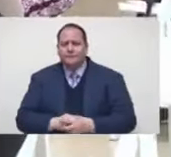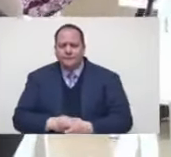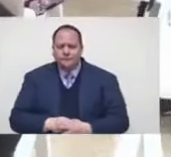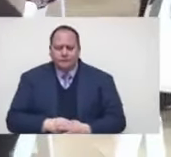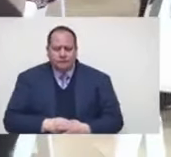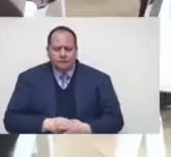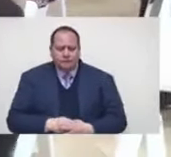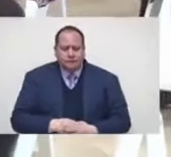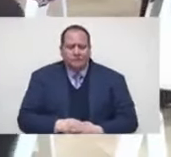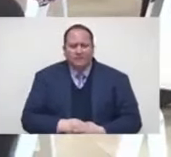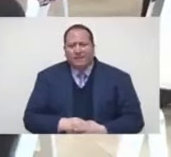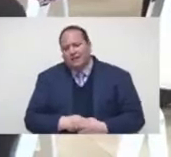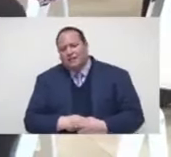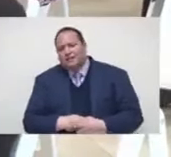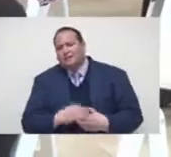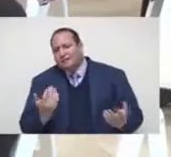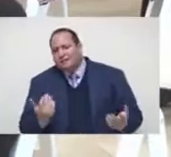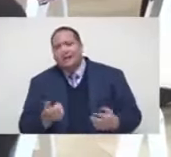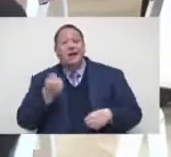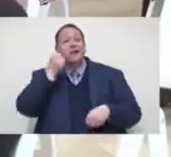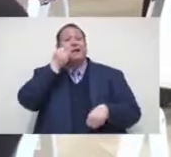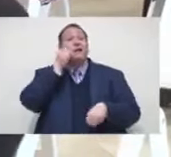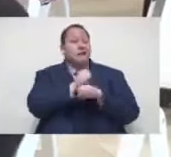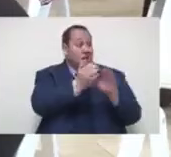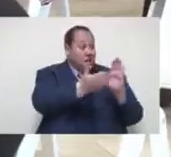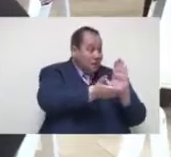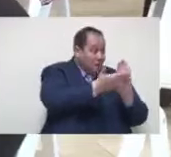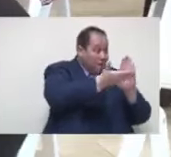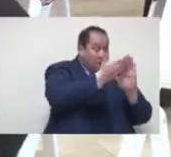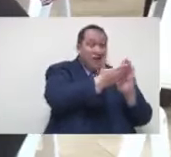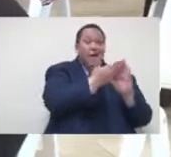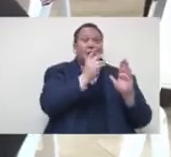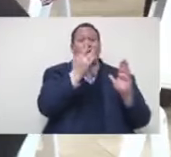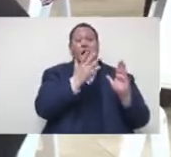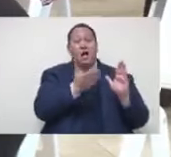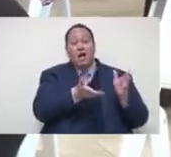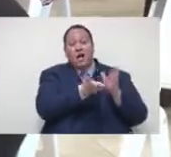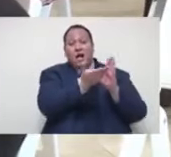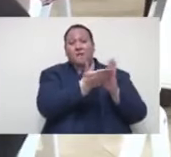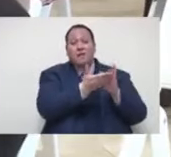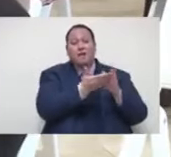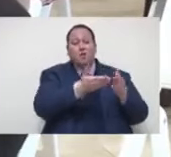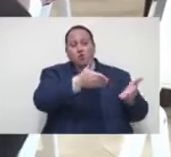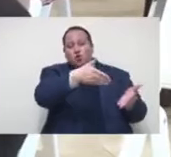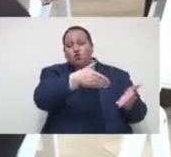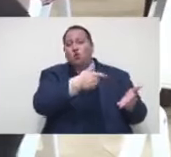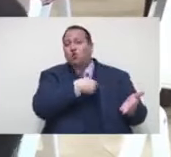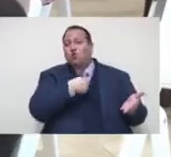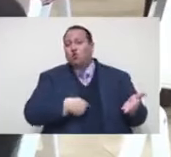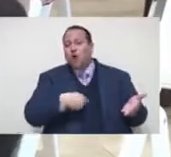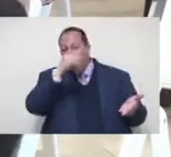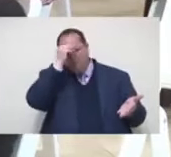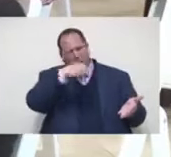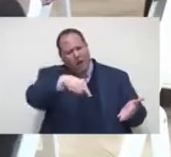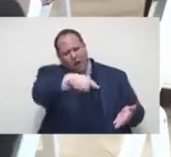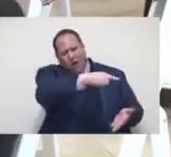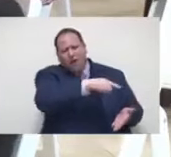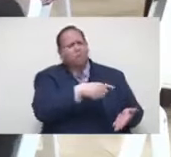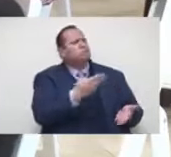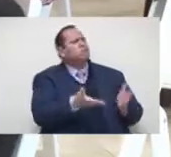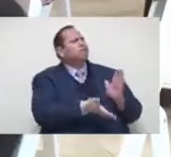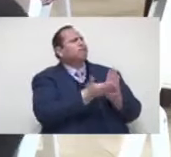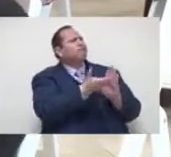de la involucración que va a tener la Secretaría de Infraestructura con respecto a la construcción del cocinero chino en Mexicali. Saber qué nos puede decir los pormenores